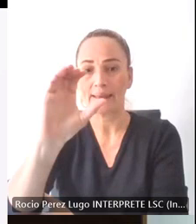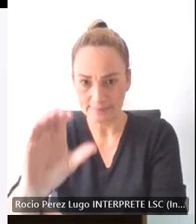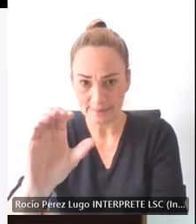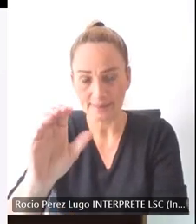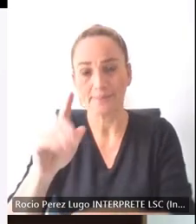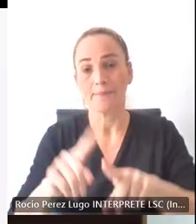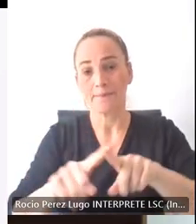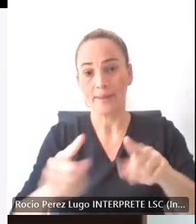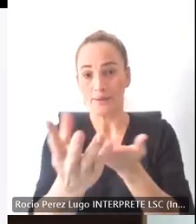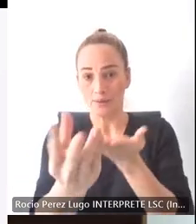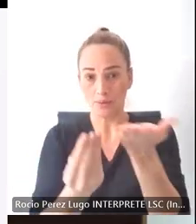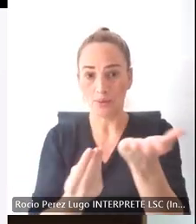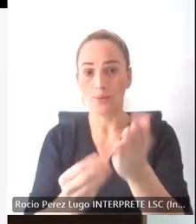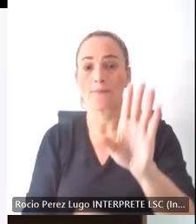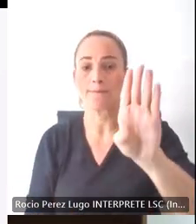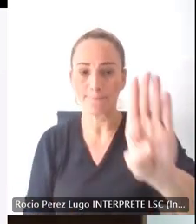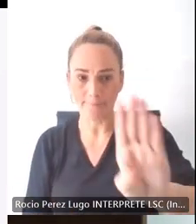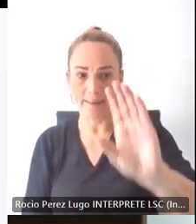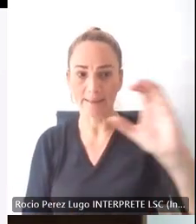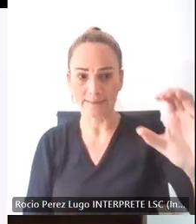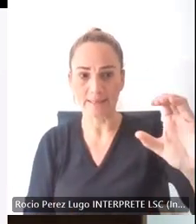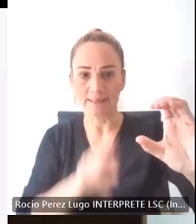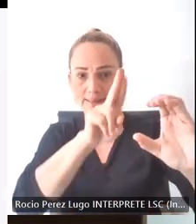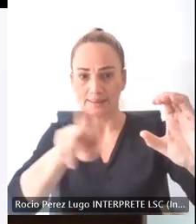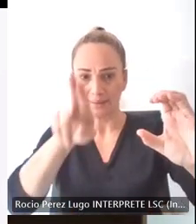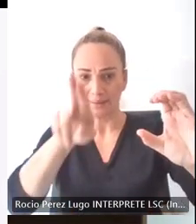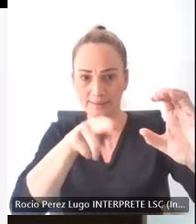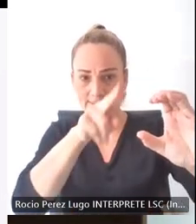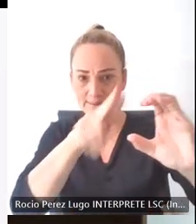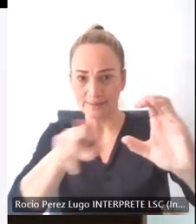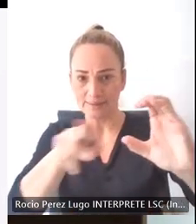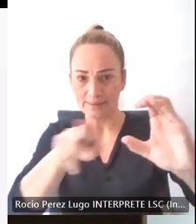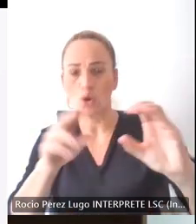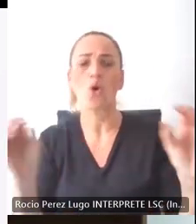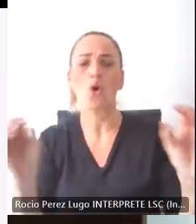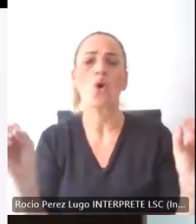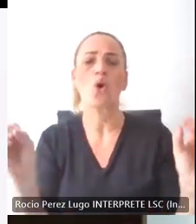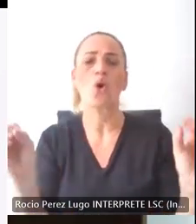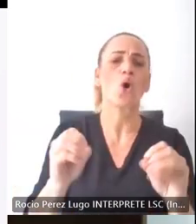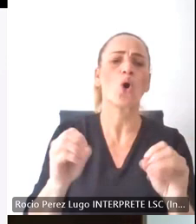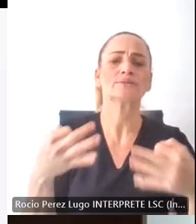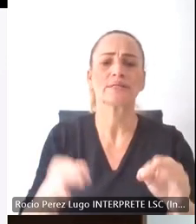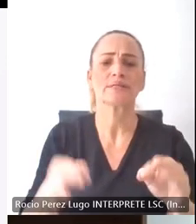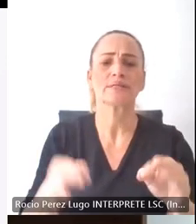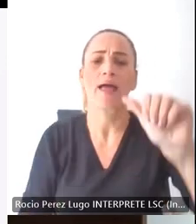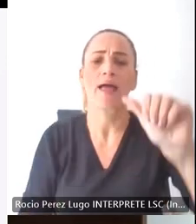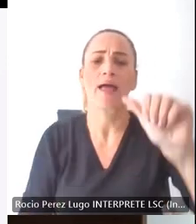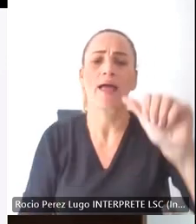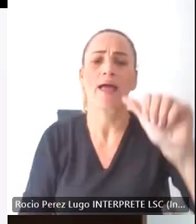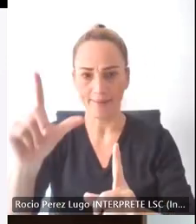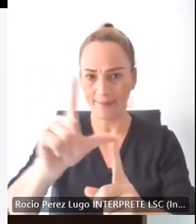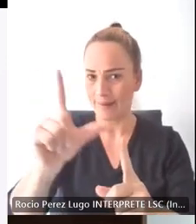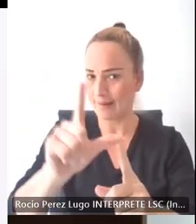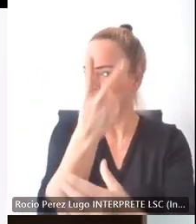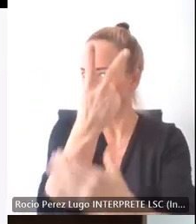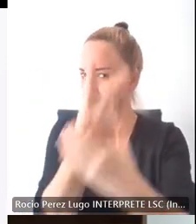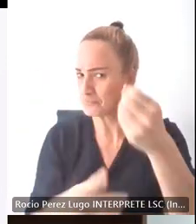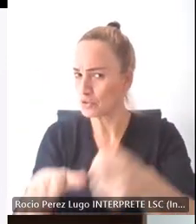pronto la B y la C estén tachadas. O puede tener simplemente la A. Podemos encontrar los dos